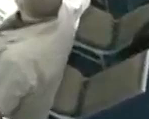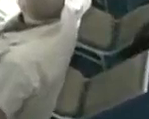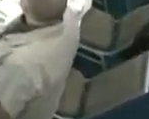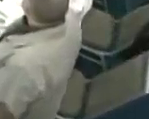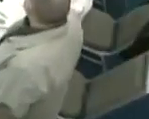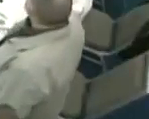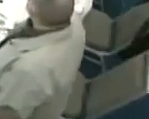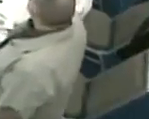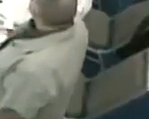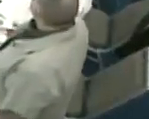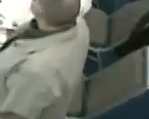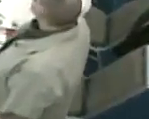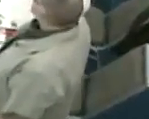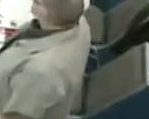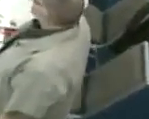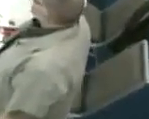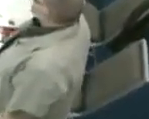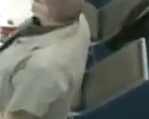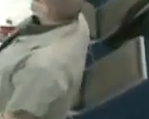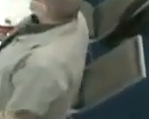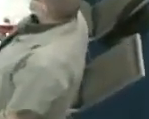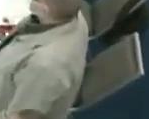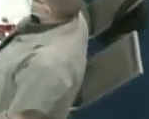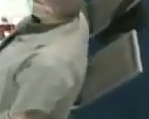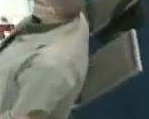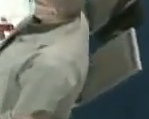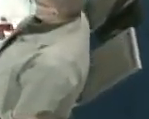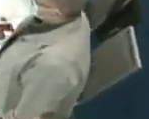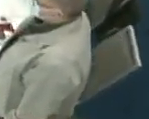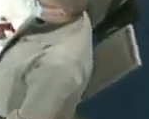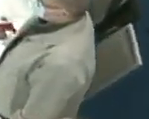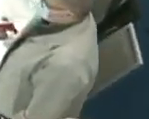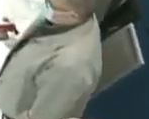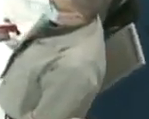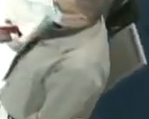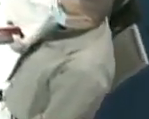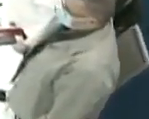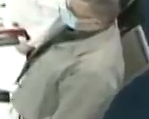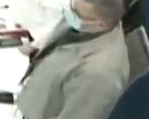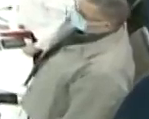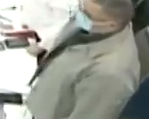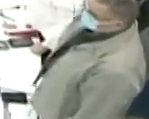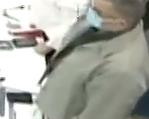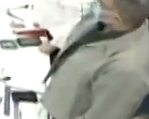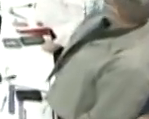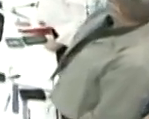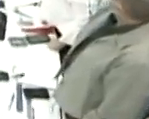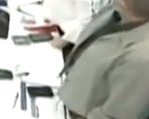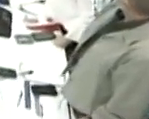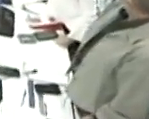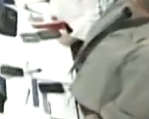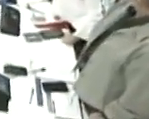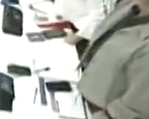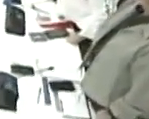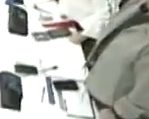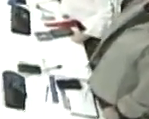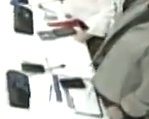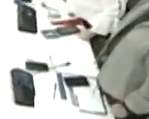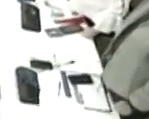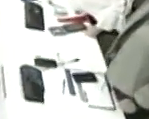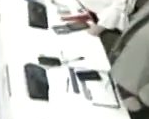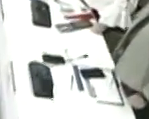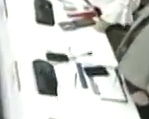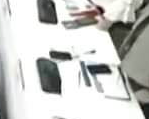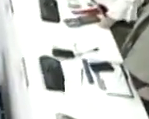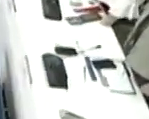exclusión, y que también se van tejiendo otras políticas de abrazo social con la entrega de